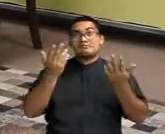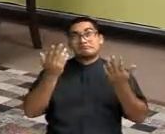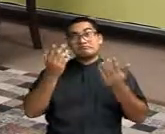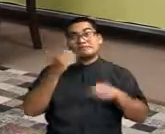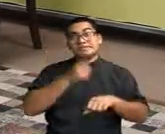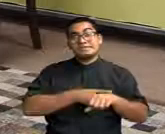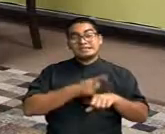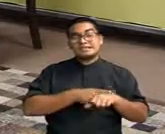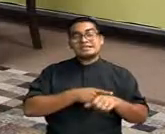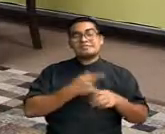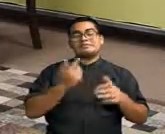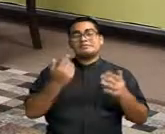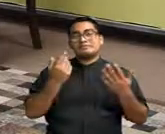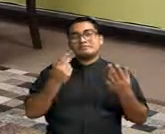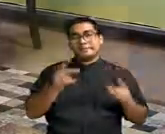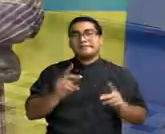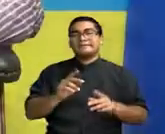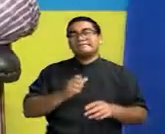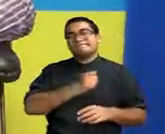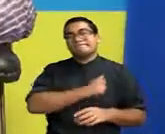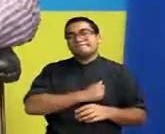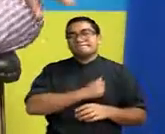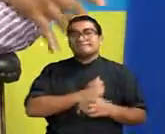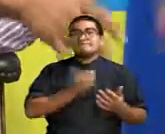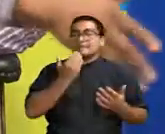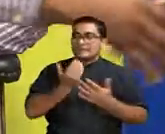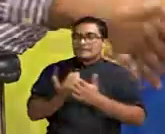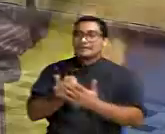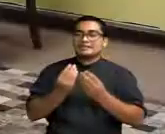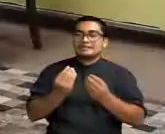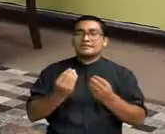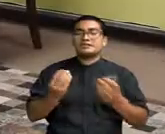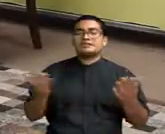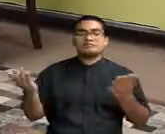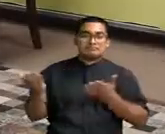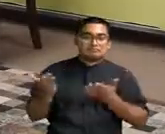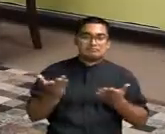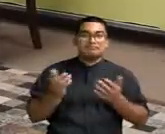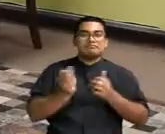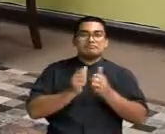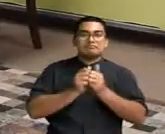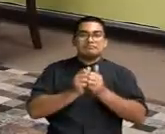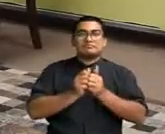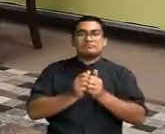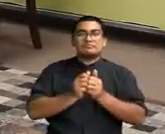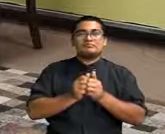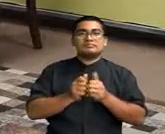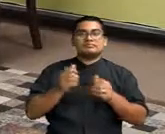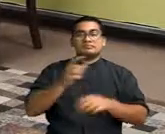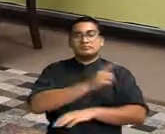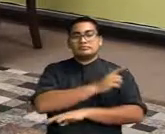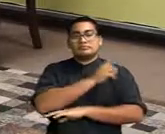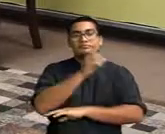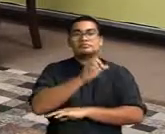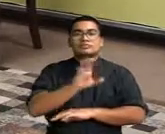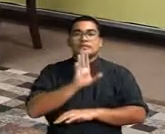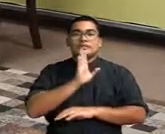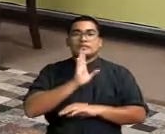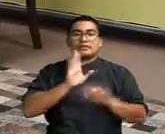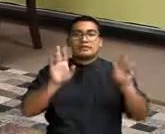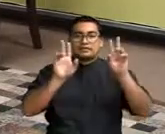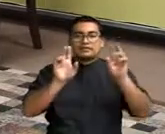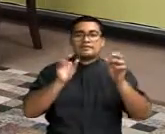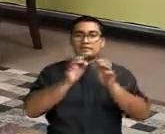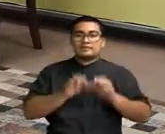pero lamentablemente ya se nos acabó el tiempo. Le agradecemos por habernos acompañado en este día para hablar de este tema muy